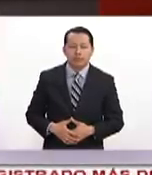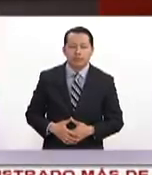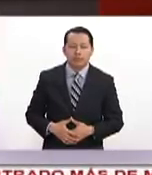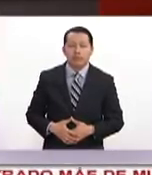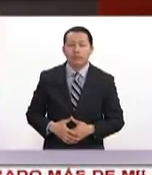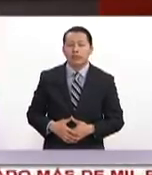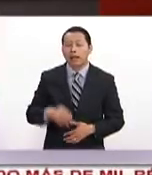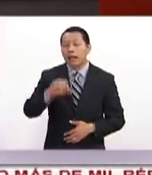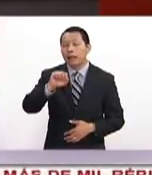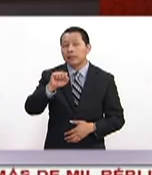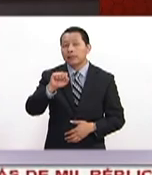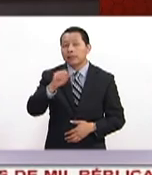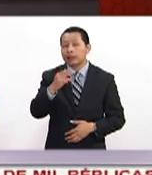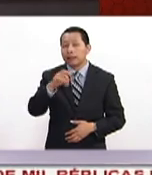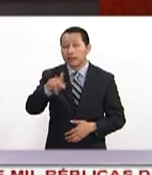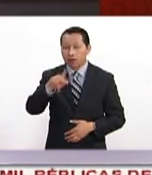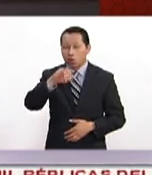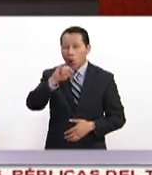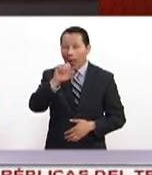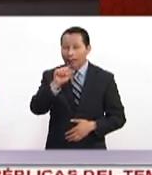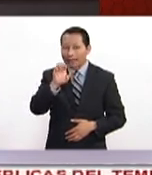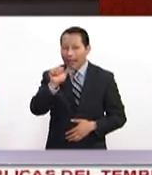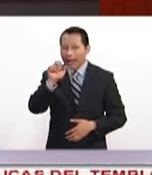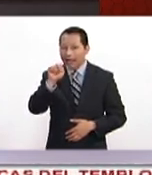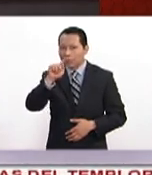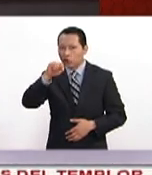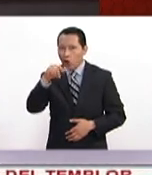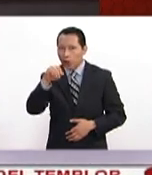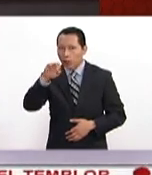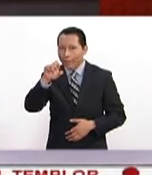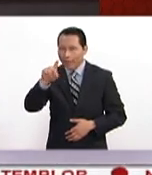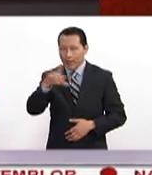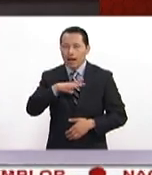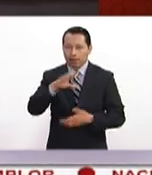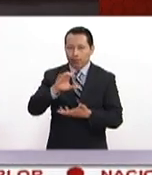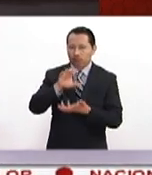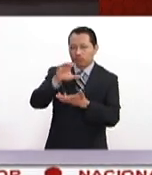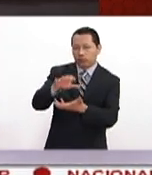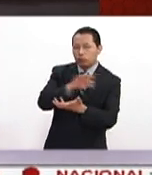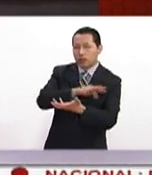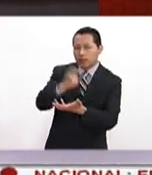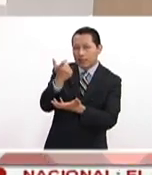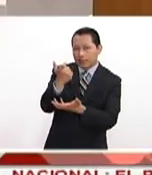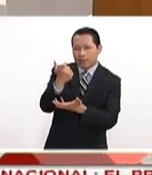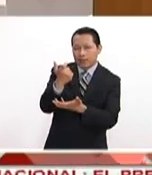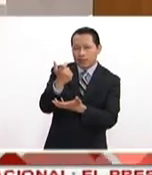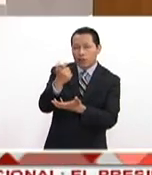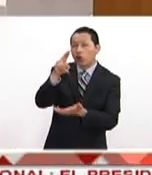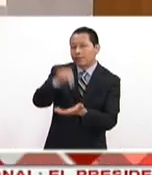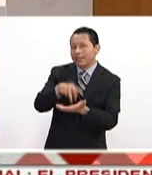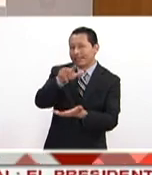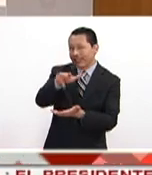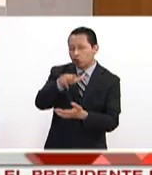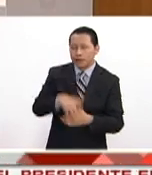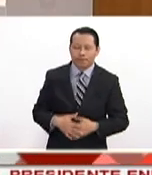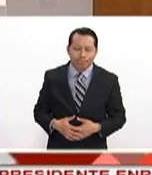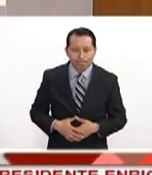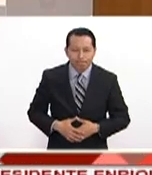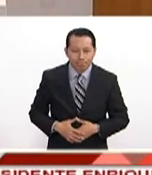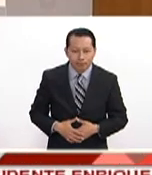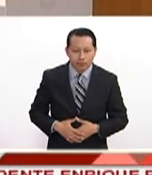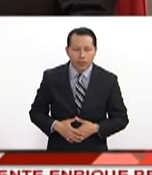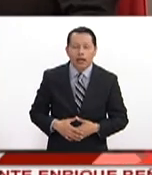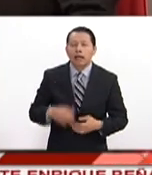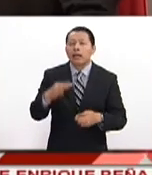El secretario de Hacienda, José Antonio Meade, entregó el paquete económico para el 2018. El paquete económico